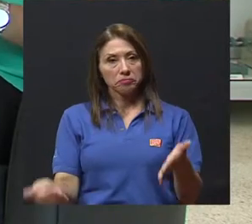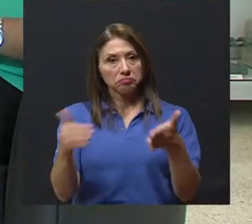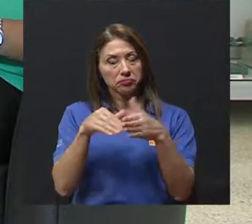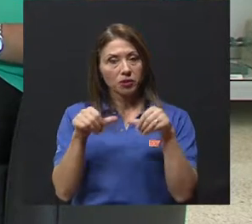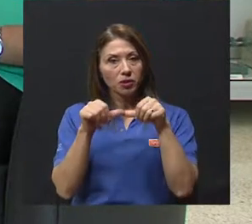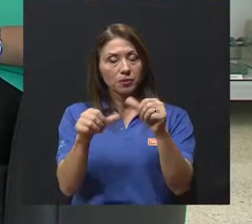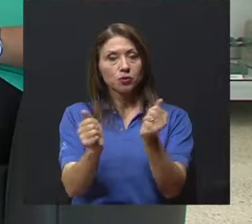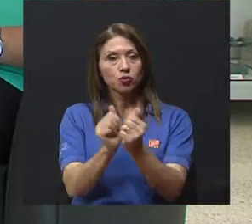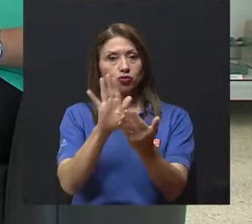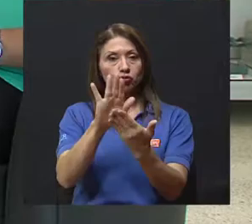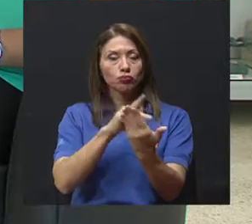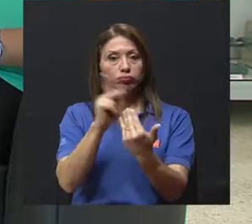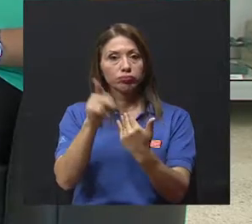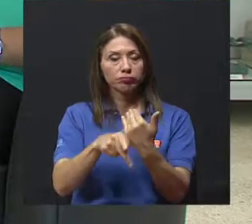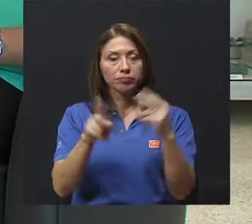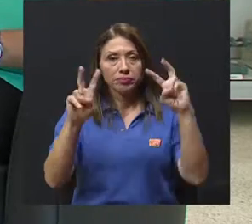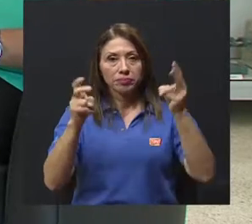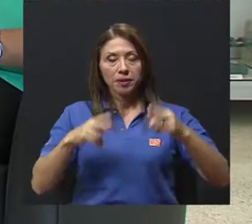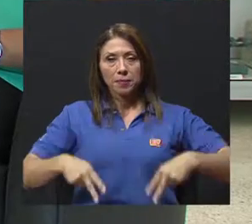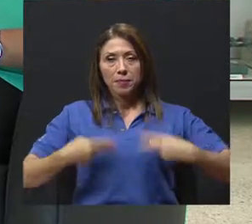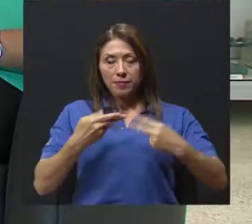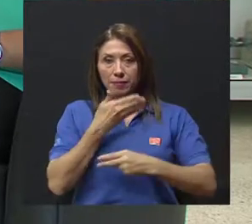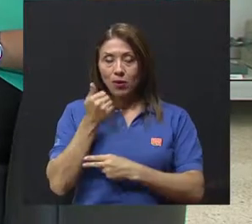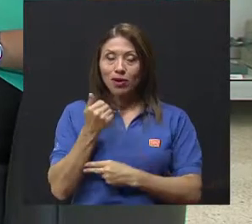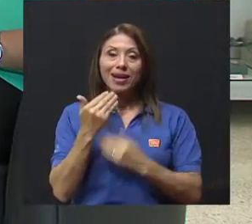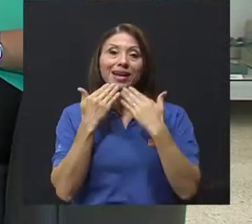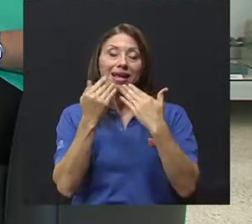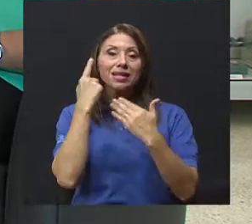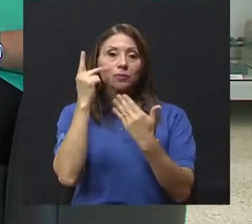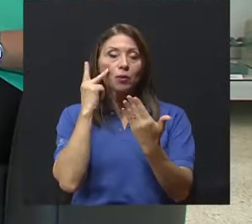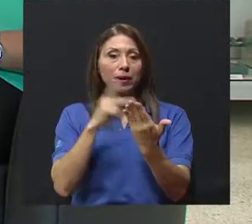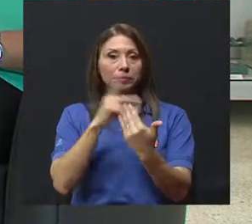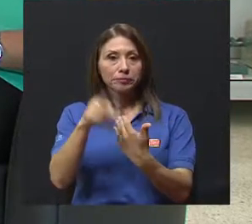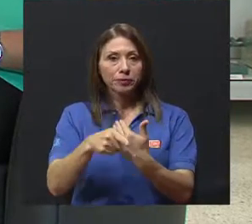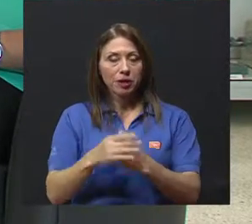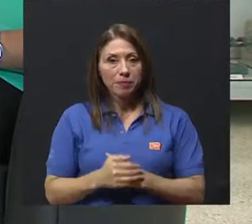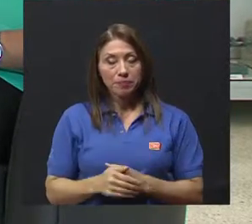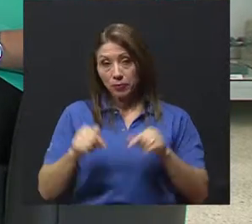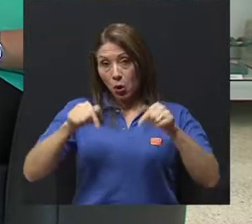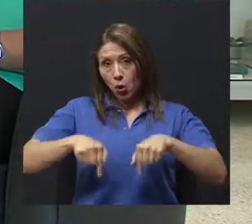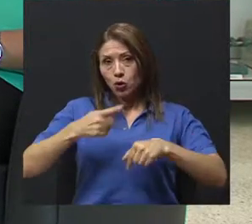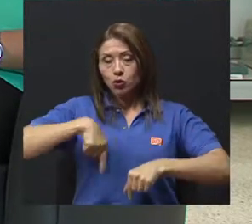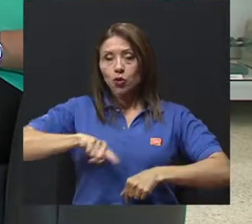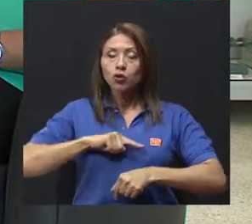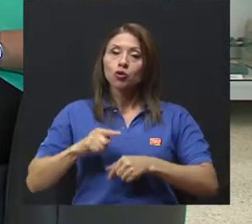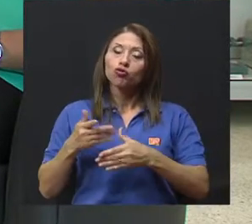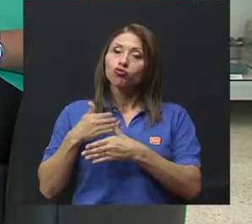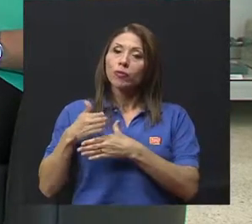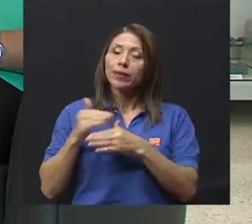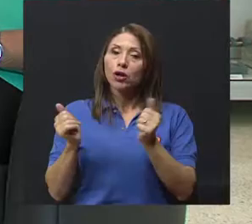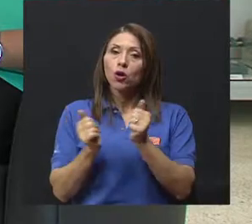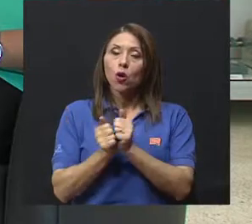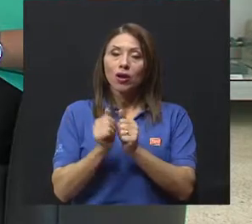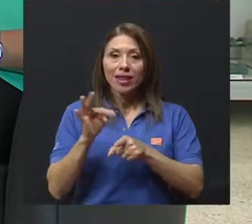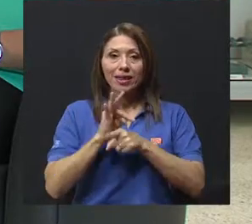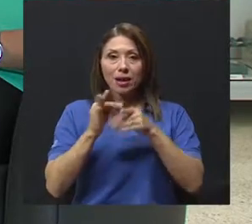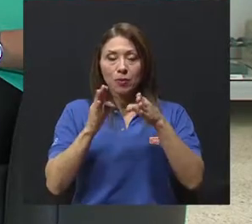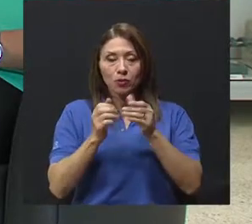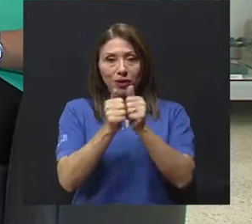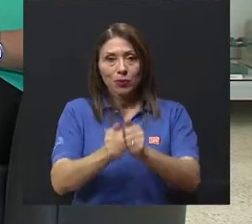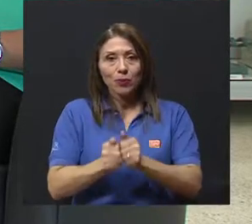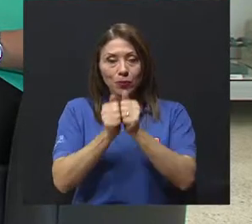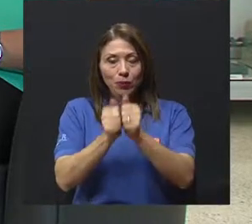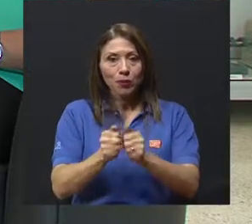y regresamos hasta terroristas a vivir mejor muchísimas gracias por su sintonía el día de hoy estamos compartiendo con la terapeuta